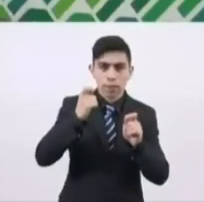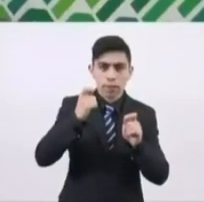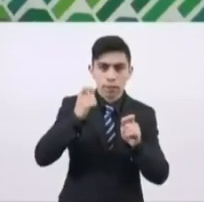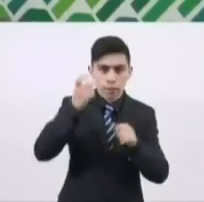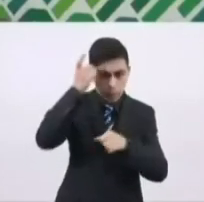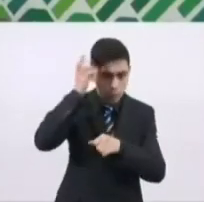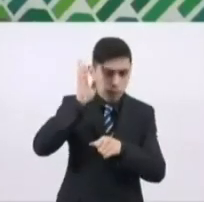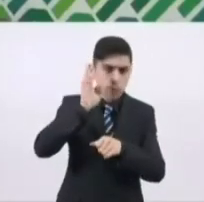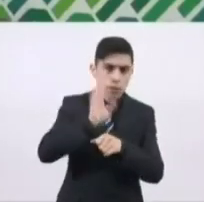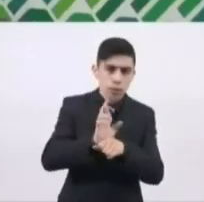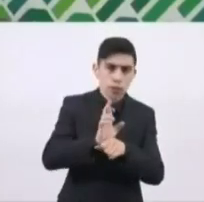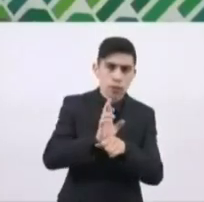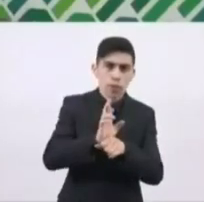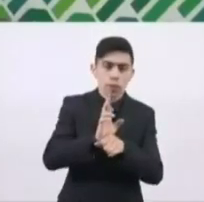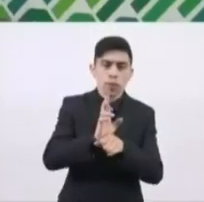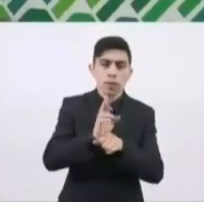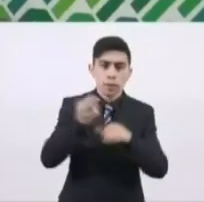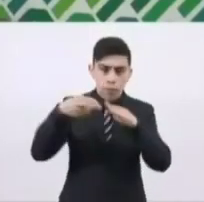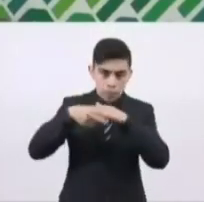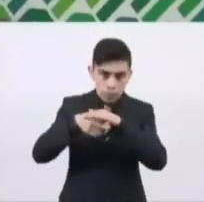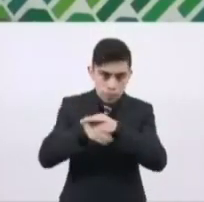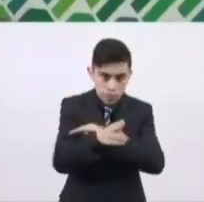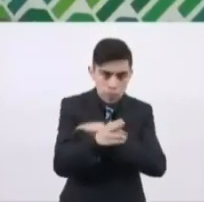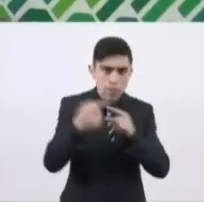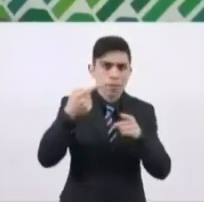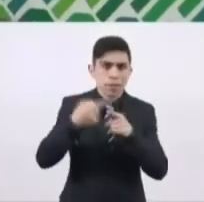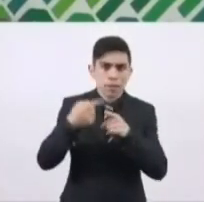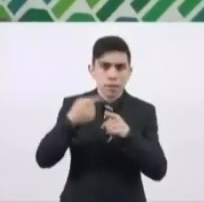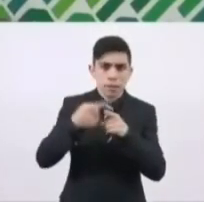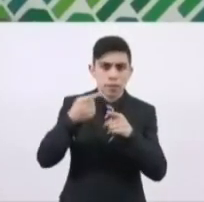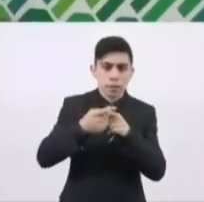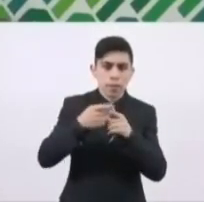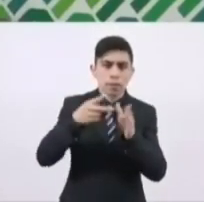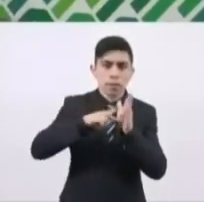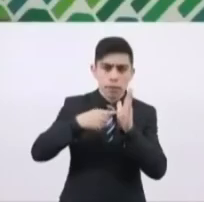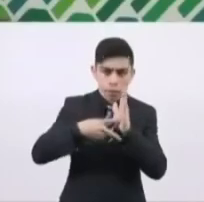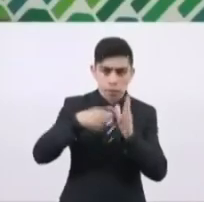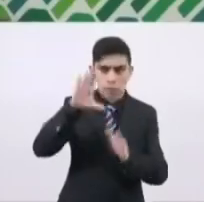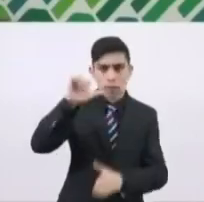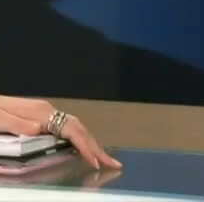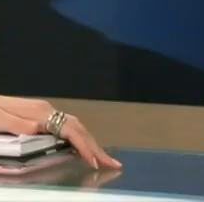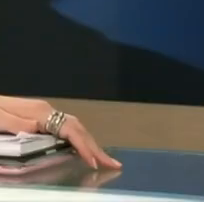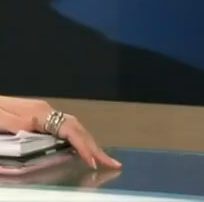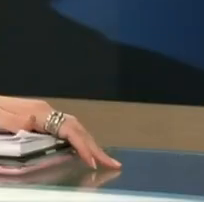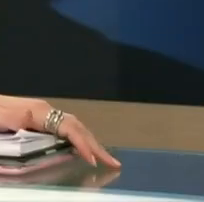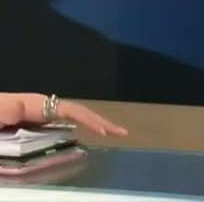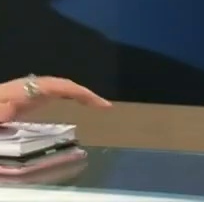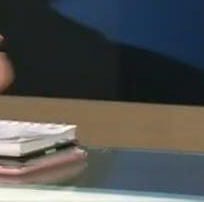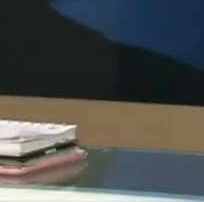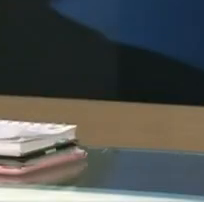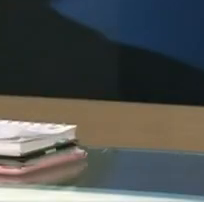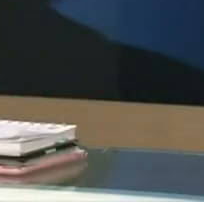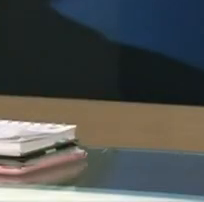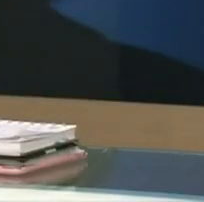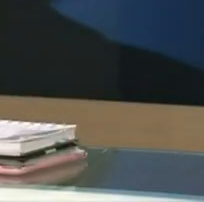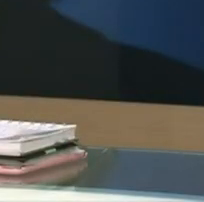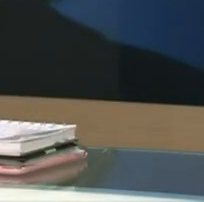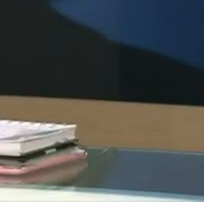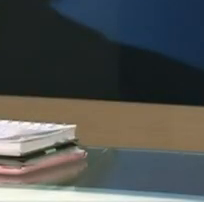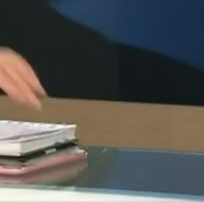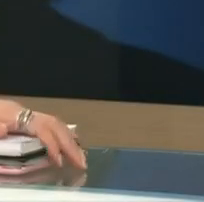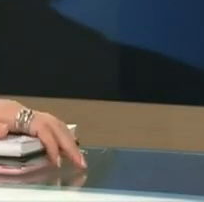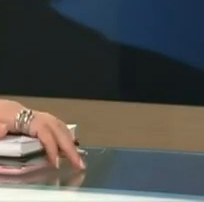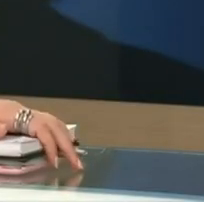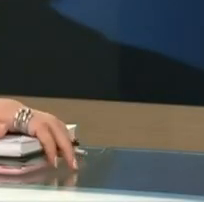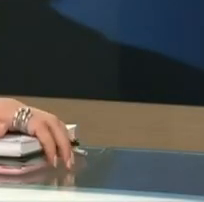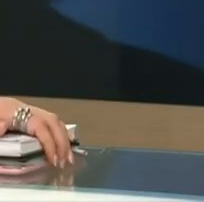sistema de transporte colectivo Metro el ingeniero Guillermo Calderón Aguilera. Bueno, pues ahí estaba Florencia Serranía, que no